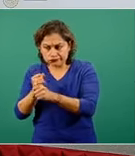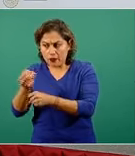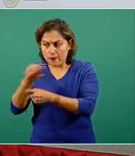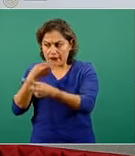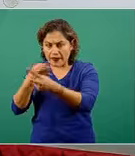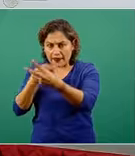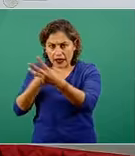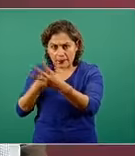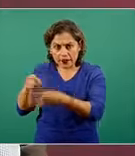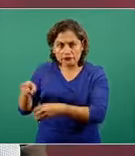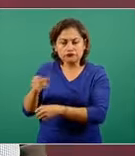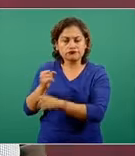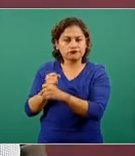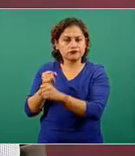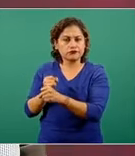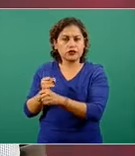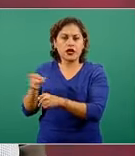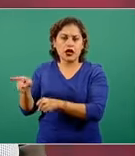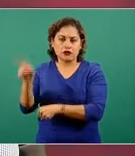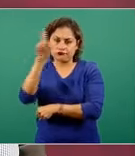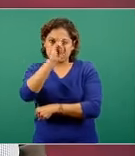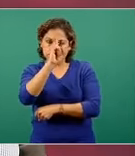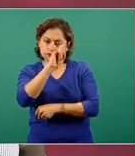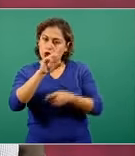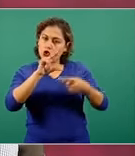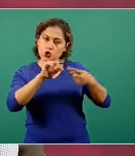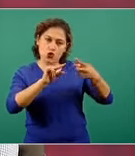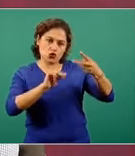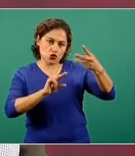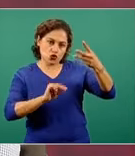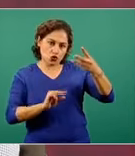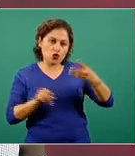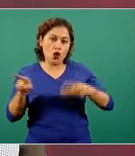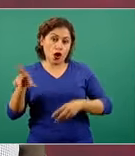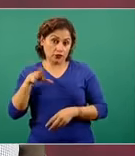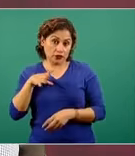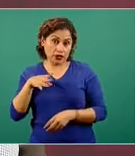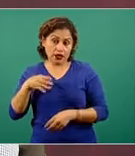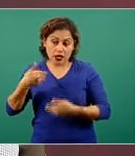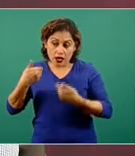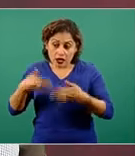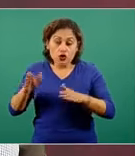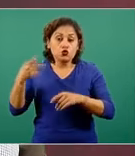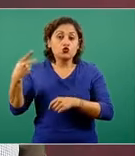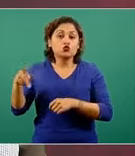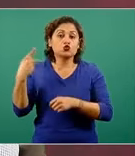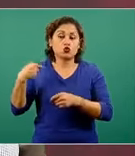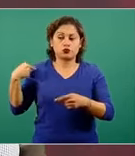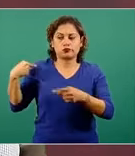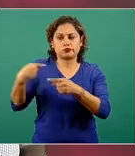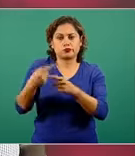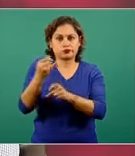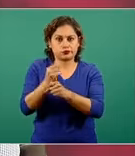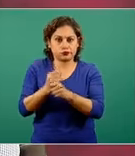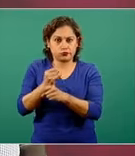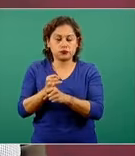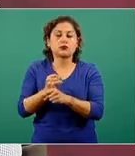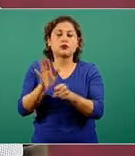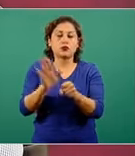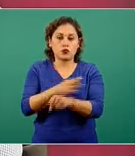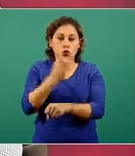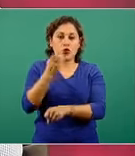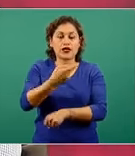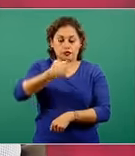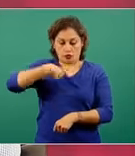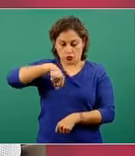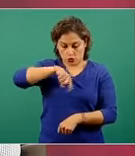en función a la evidencia científica con la que se cuenta, y esta sigue siendo la posición oficial de la Secretaría de